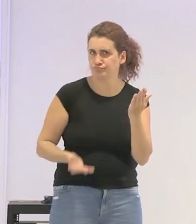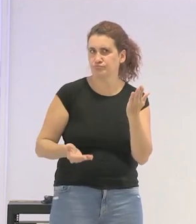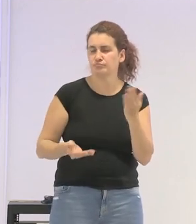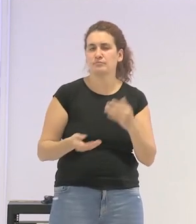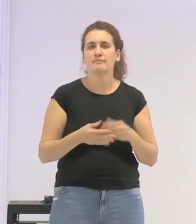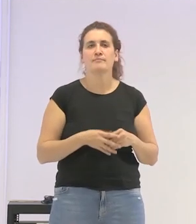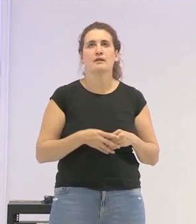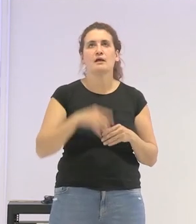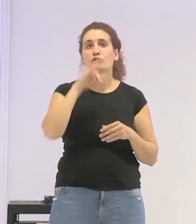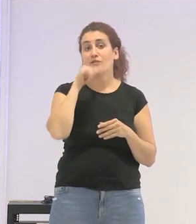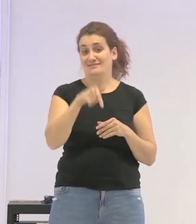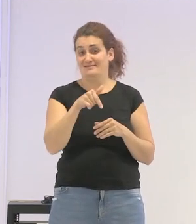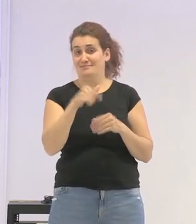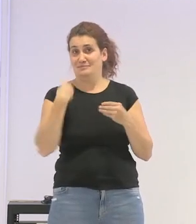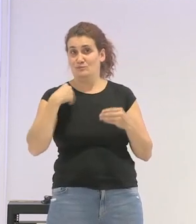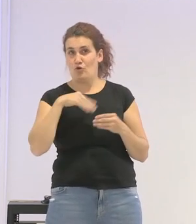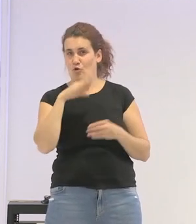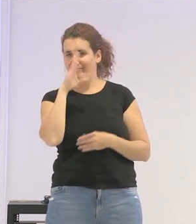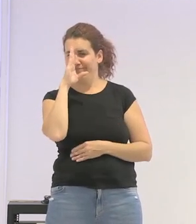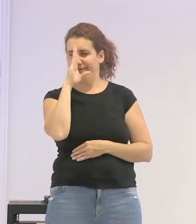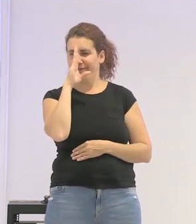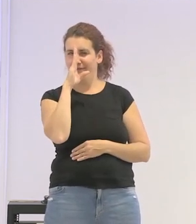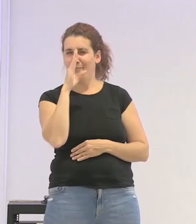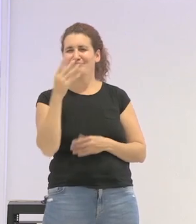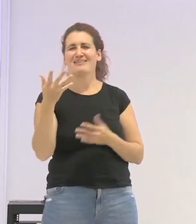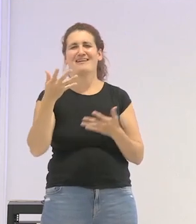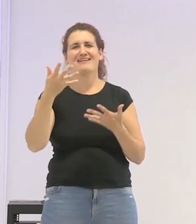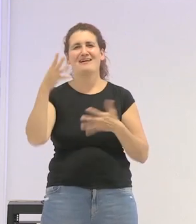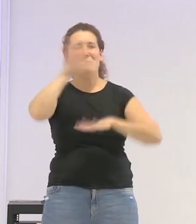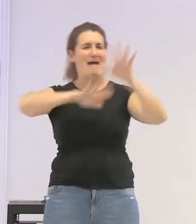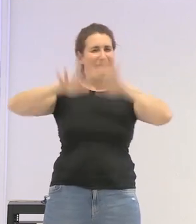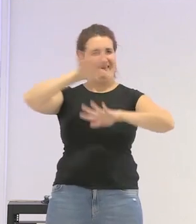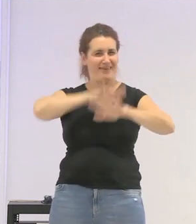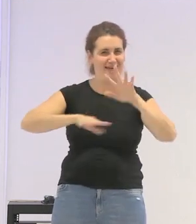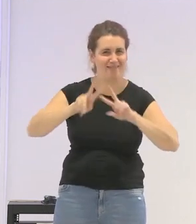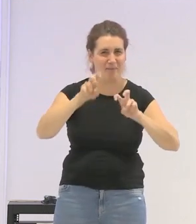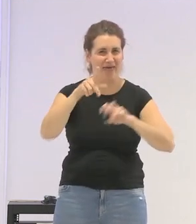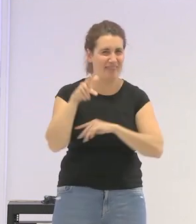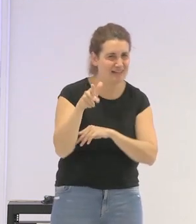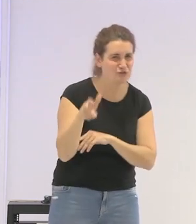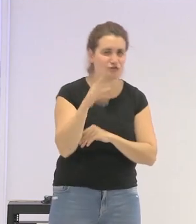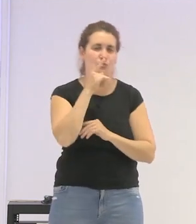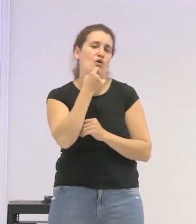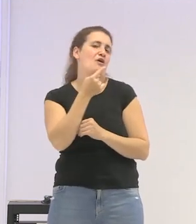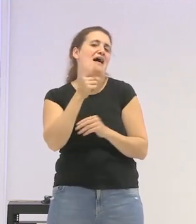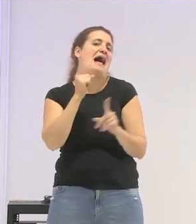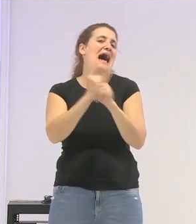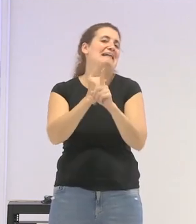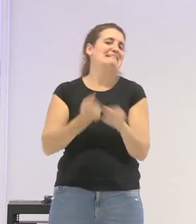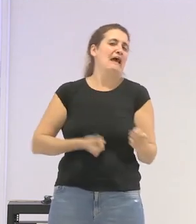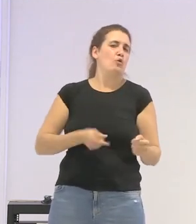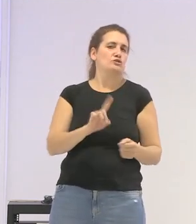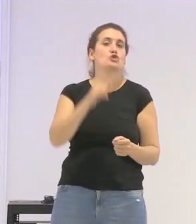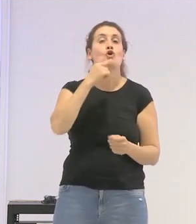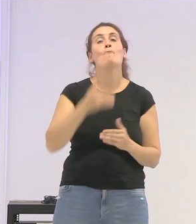alguna manera disfrazan que en realidad se están oponiendo a derechos, porque claro, ellos nunca se dicen anti, ¿no? No son antiaborto, son pro